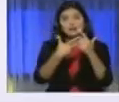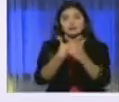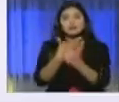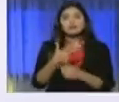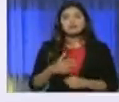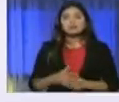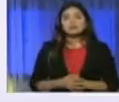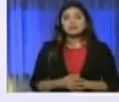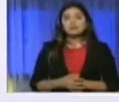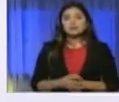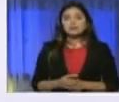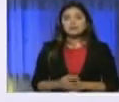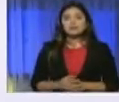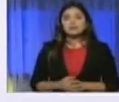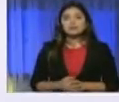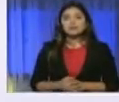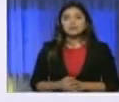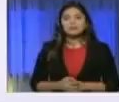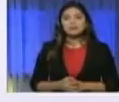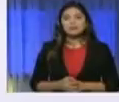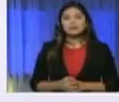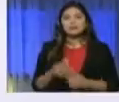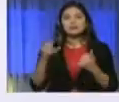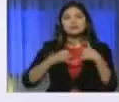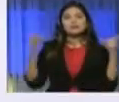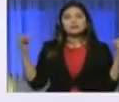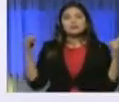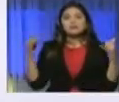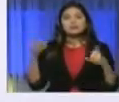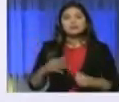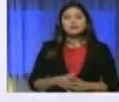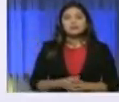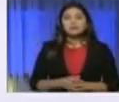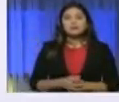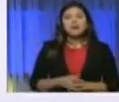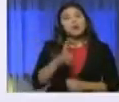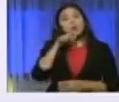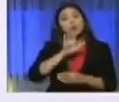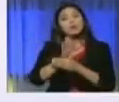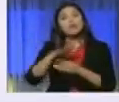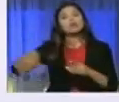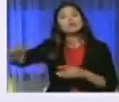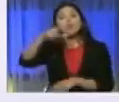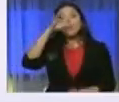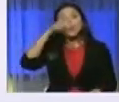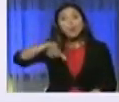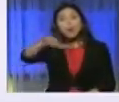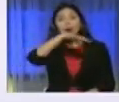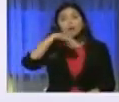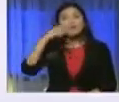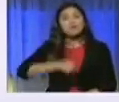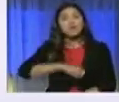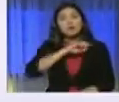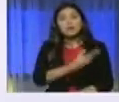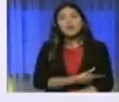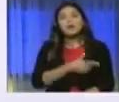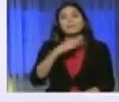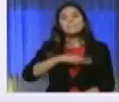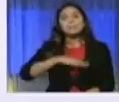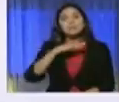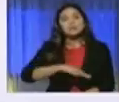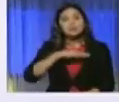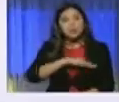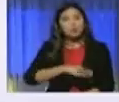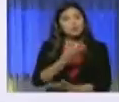fundamentales. La primera, la línea de la agenda de la felicidad social, la protección de nuestro pueblo y el fortalecimiento de las misiones y grandes